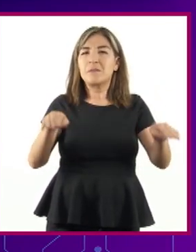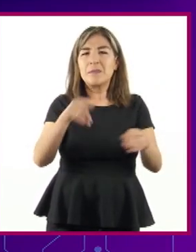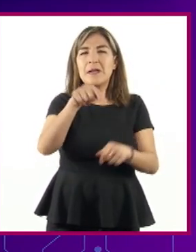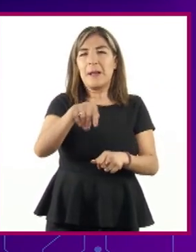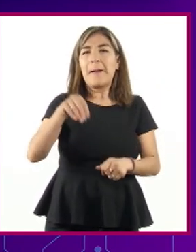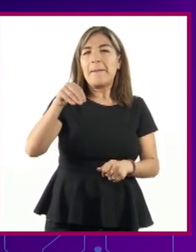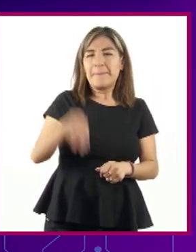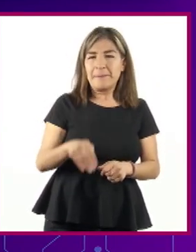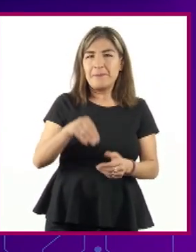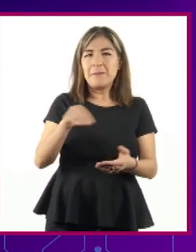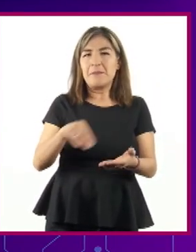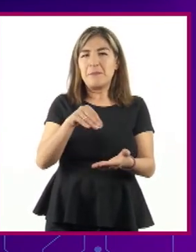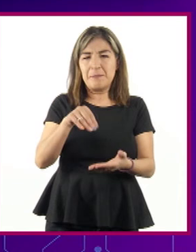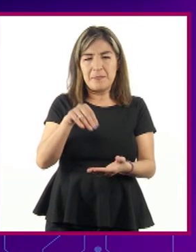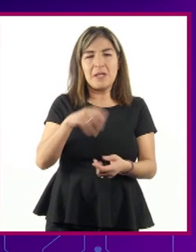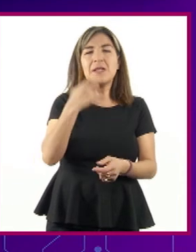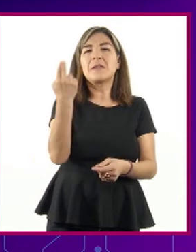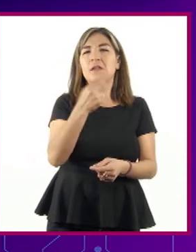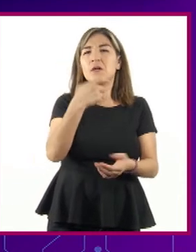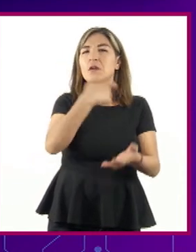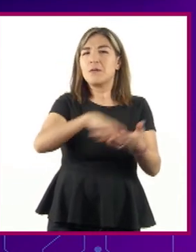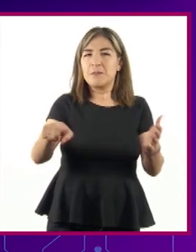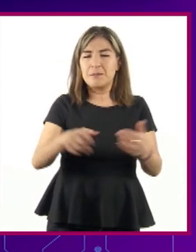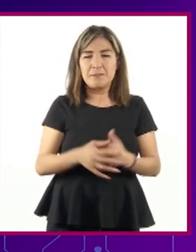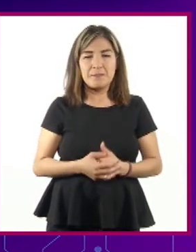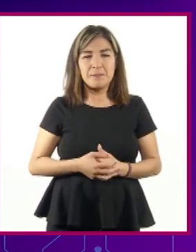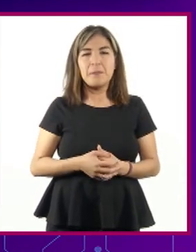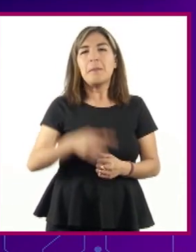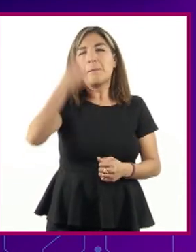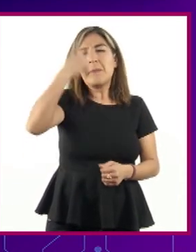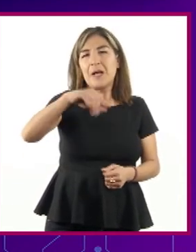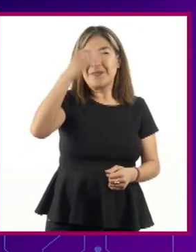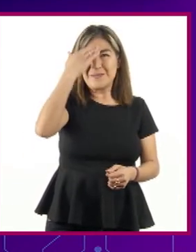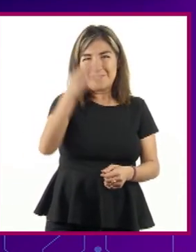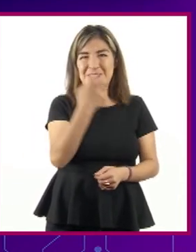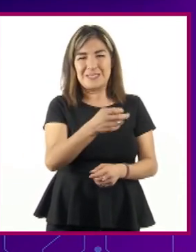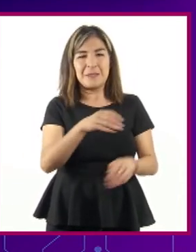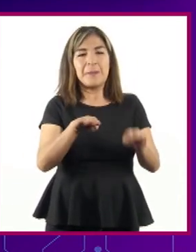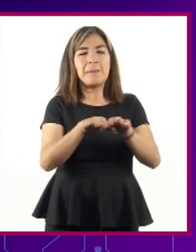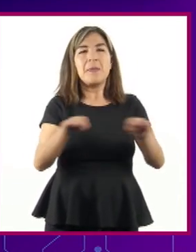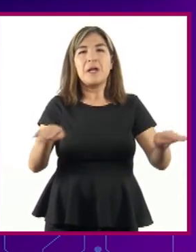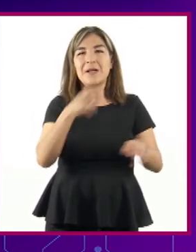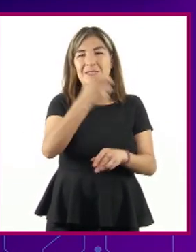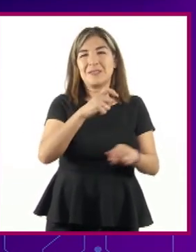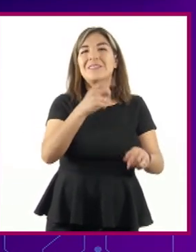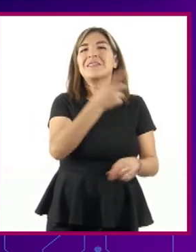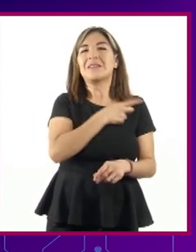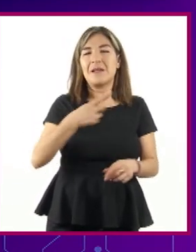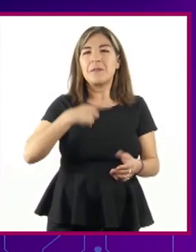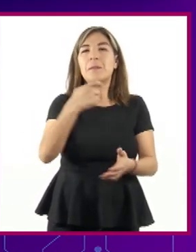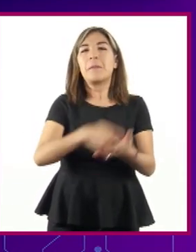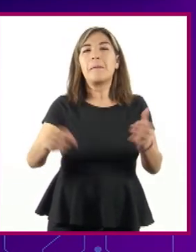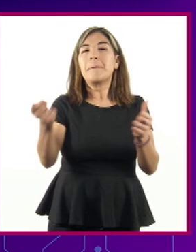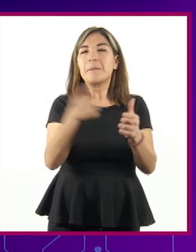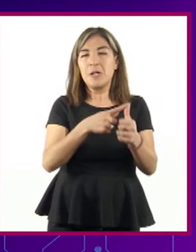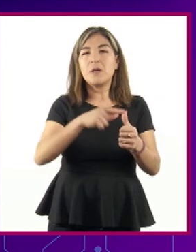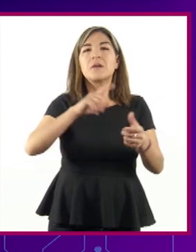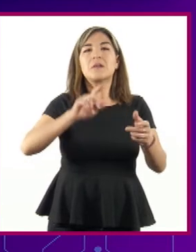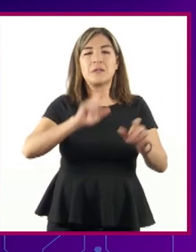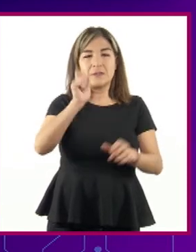varilla tengo que comprar? Maestro, para conocer la medida de la varilla que tiene que comprar, primero vamos a